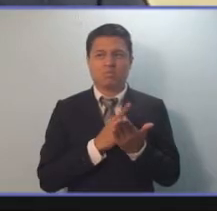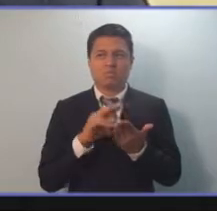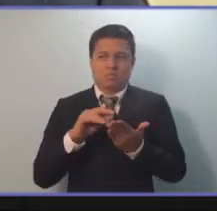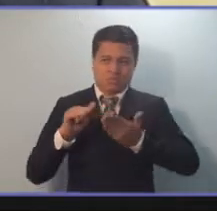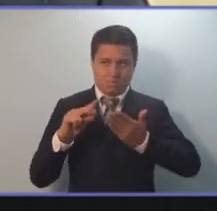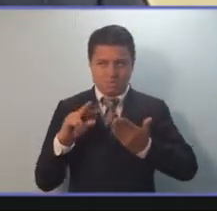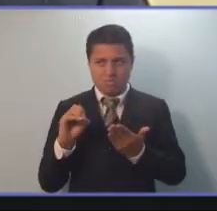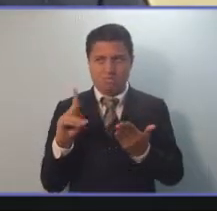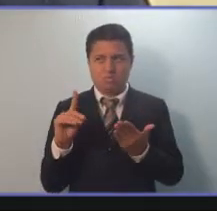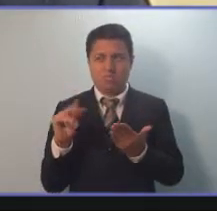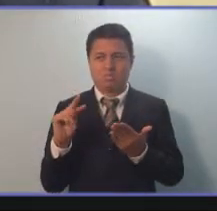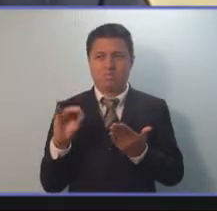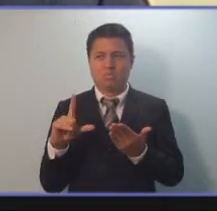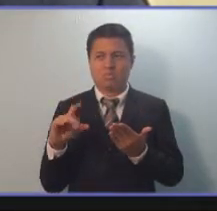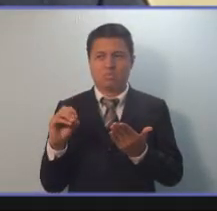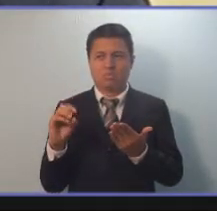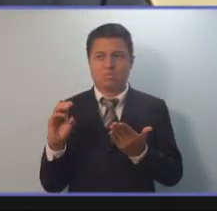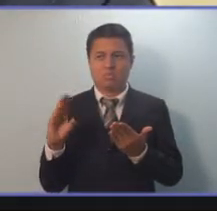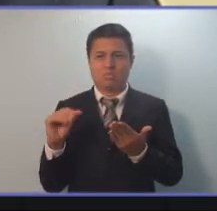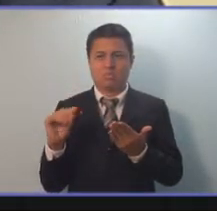Gustavo Danilo Acosta Martínez,